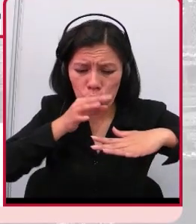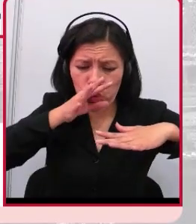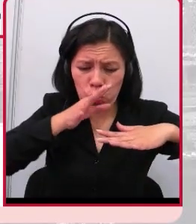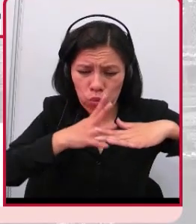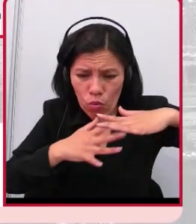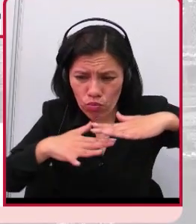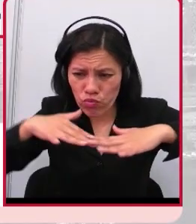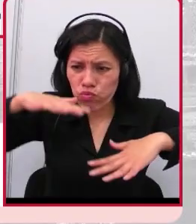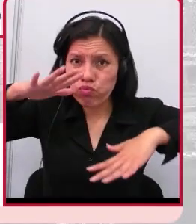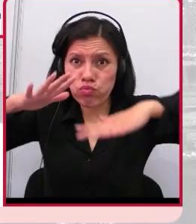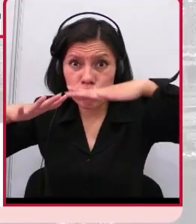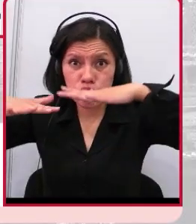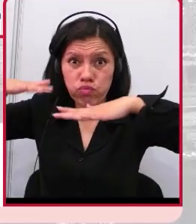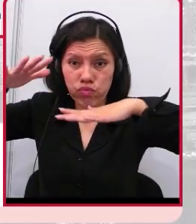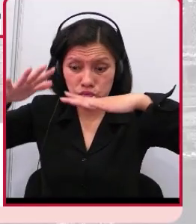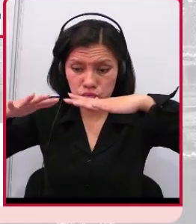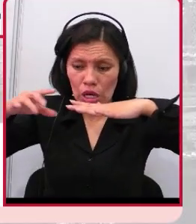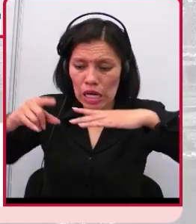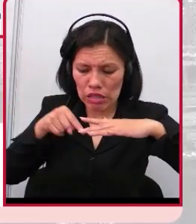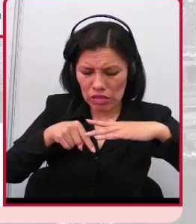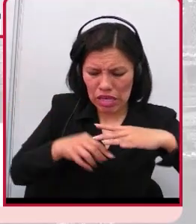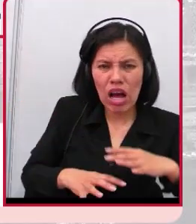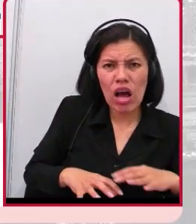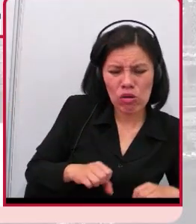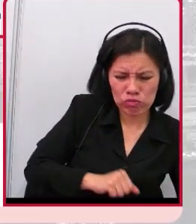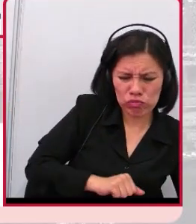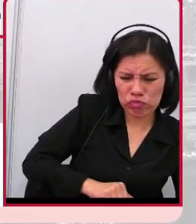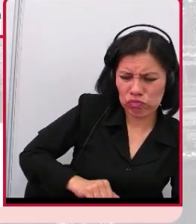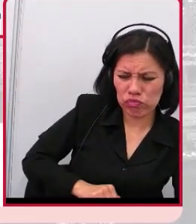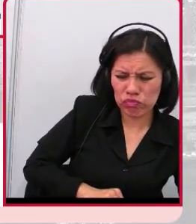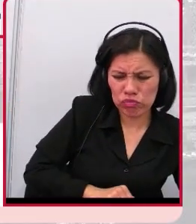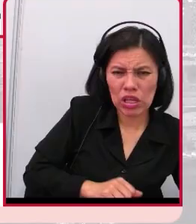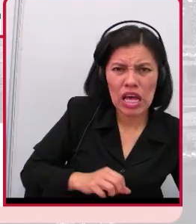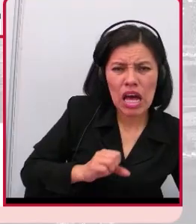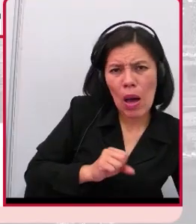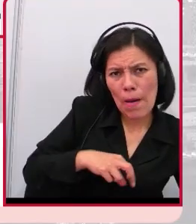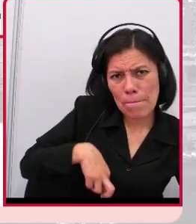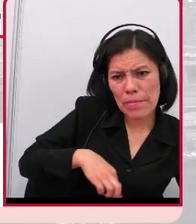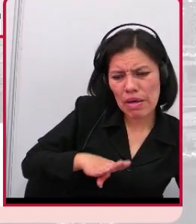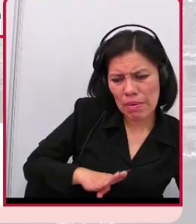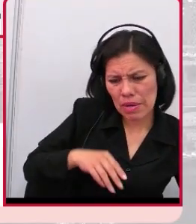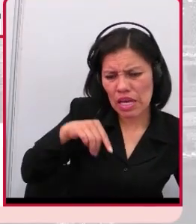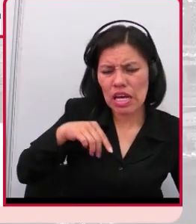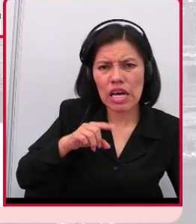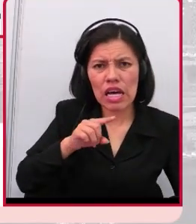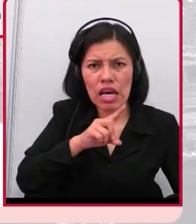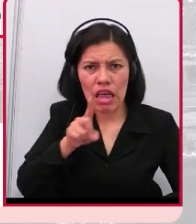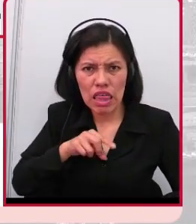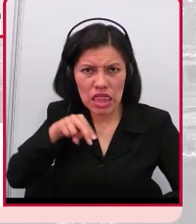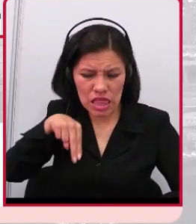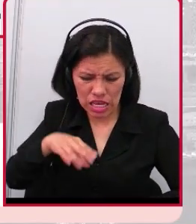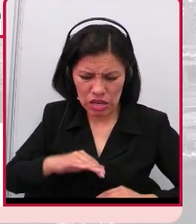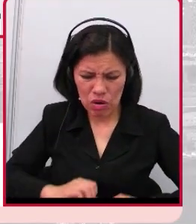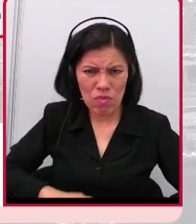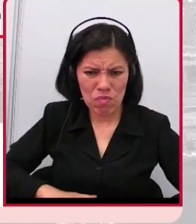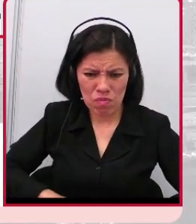procesamos molibdeno y tenemos a metros mineralización de plomo, de zinc y otros elementos, hay una contaminación que hace